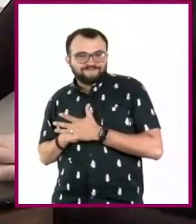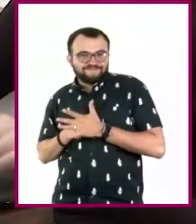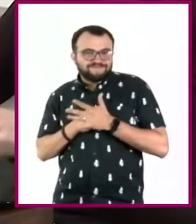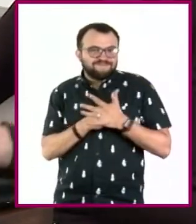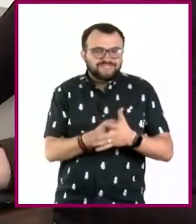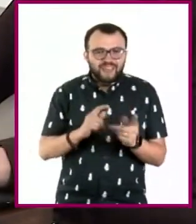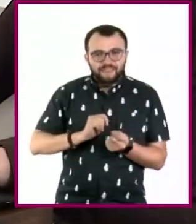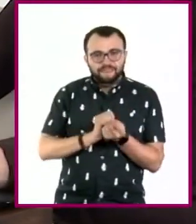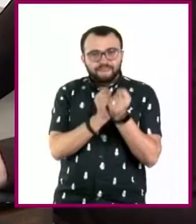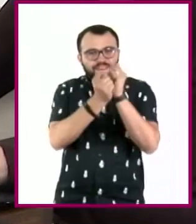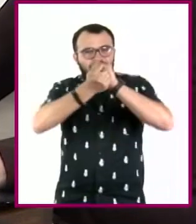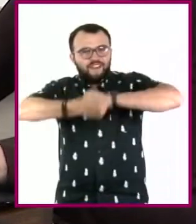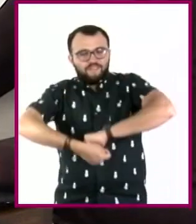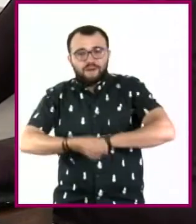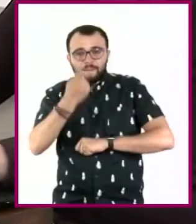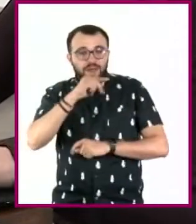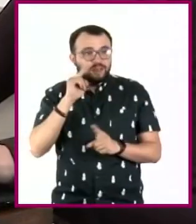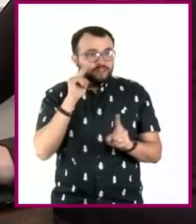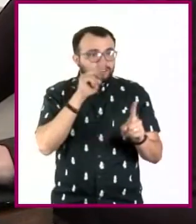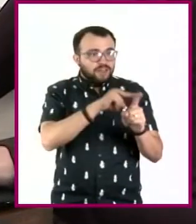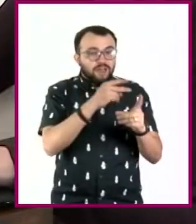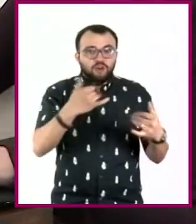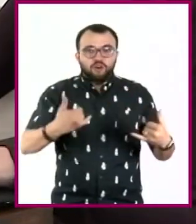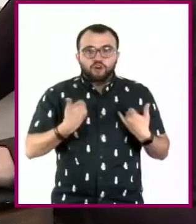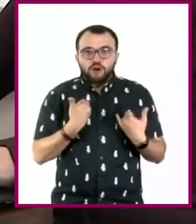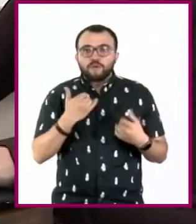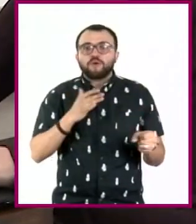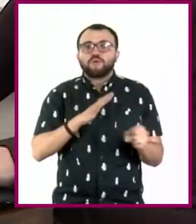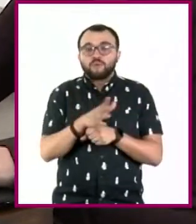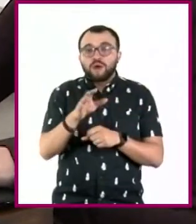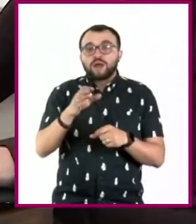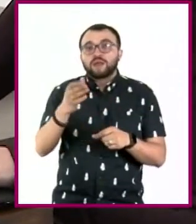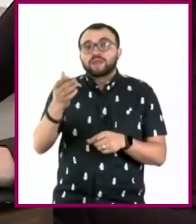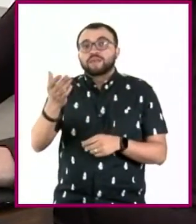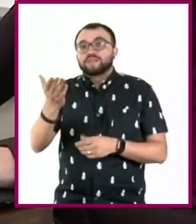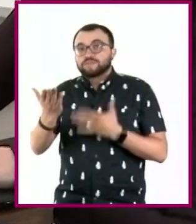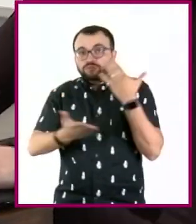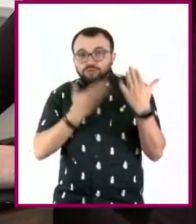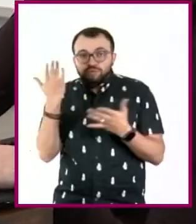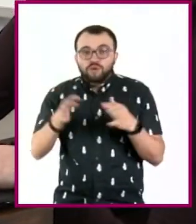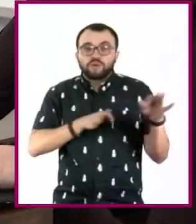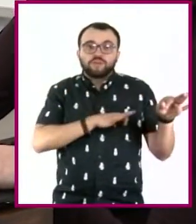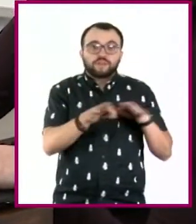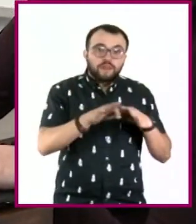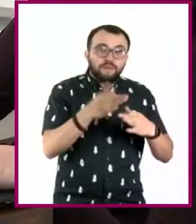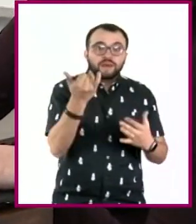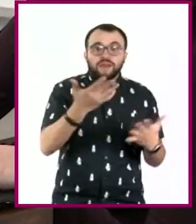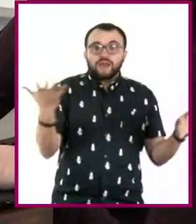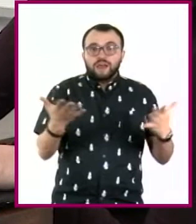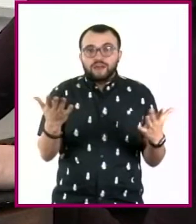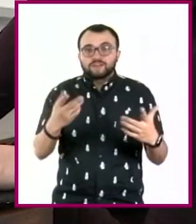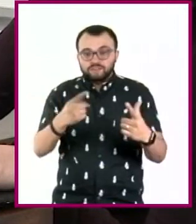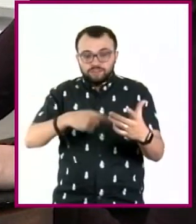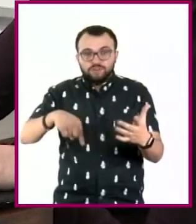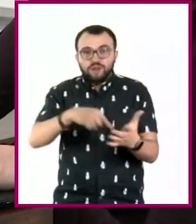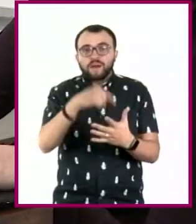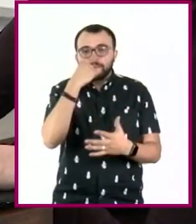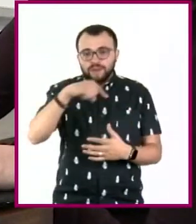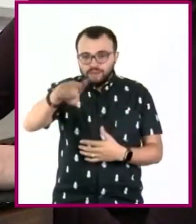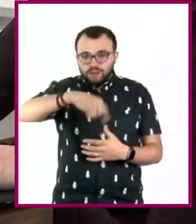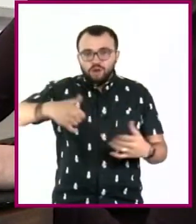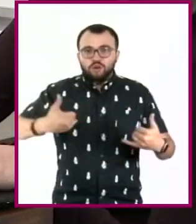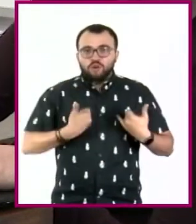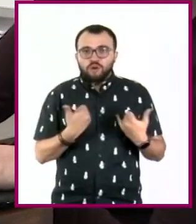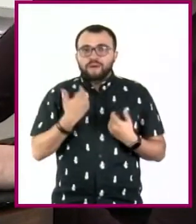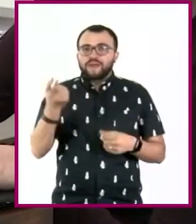se mira a la juventud, en las opciones de estudio y de trabajo y en las posibilidades de creación de espacios para que los jóvenes día a